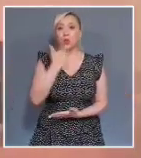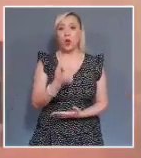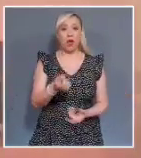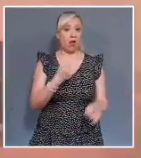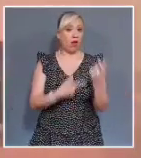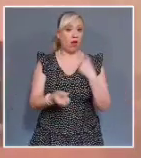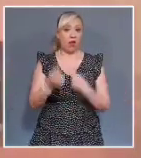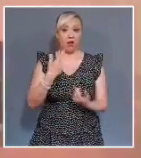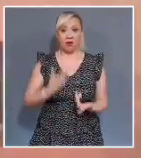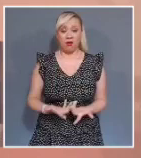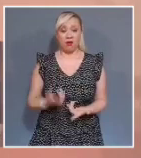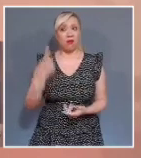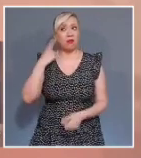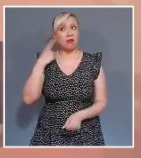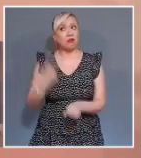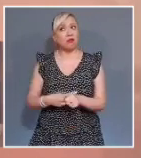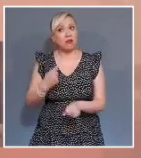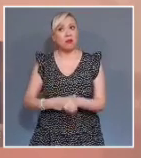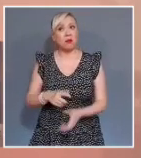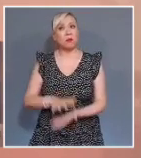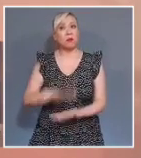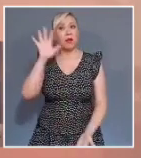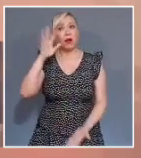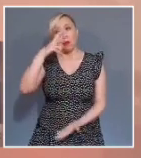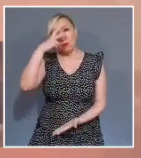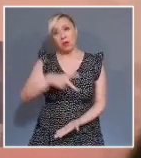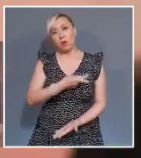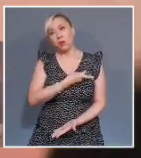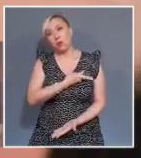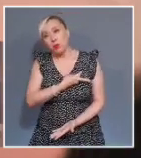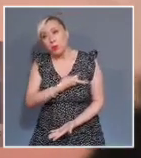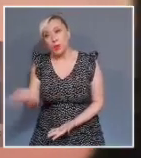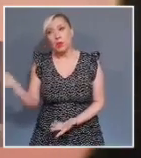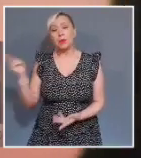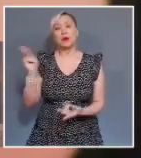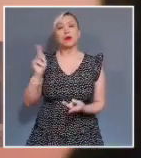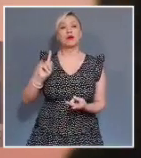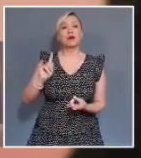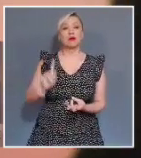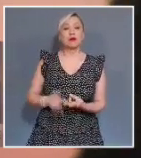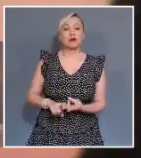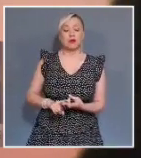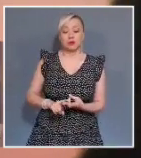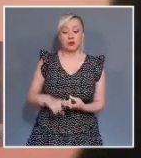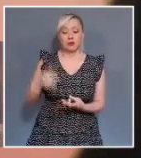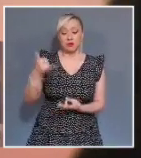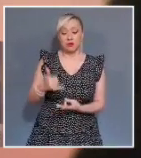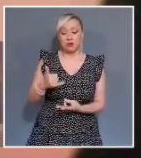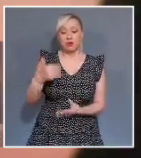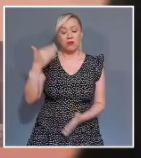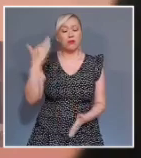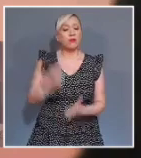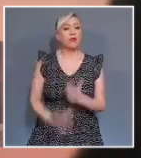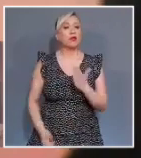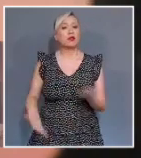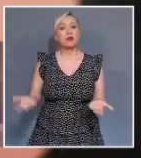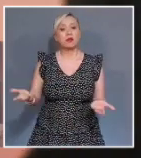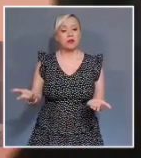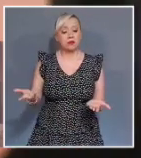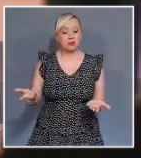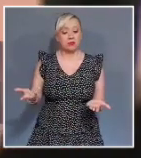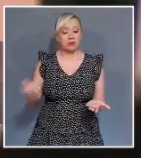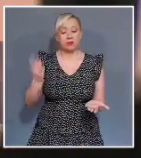enfermos más pobres que hay en México y la falta con mucha frecuencia de los